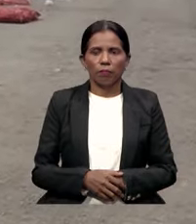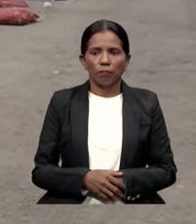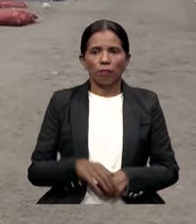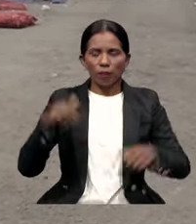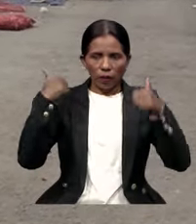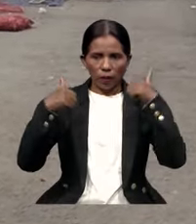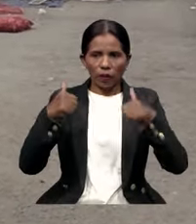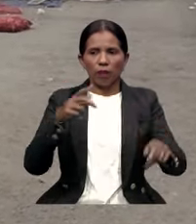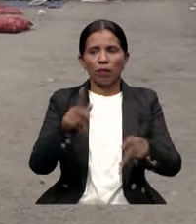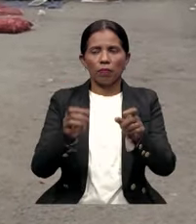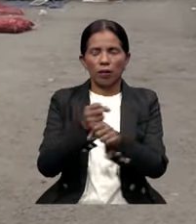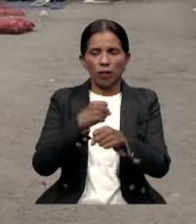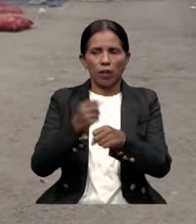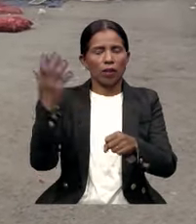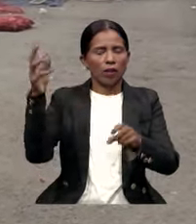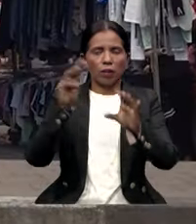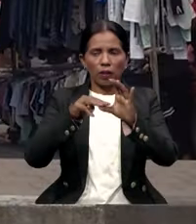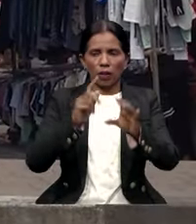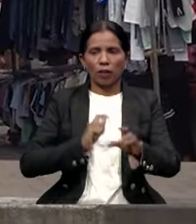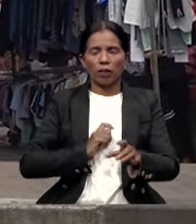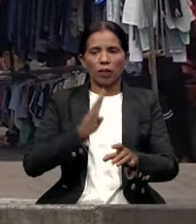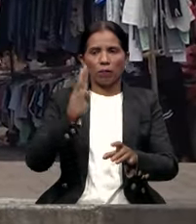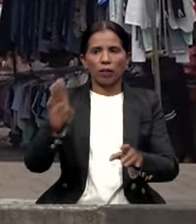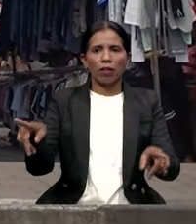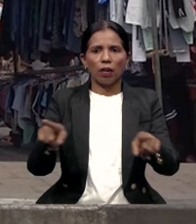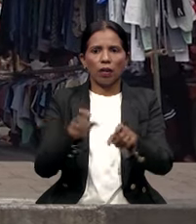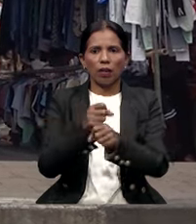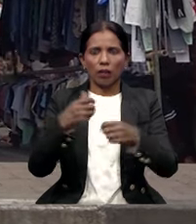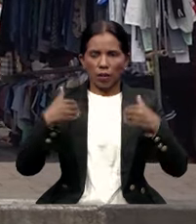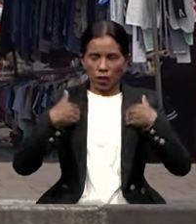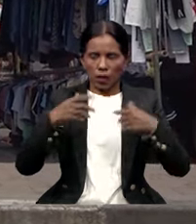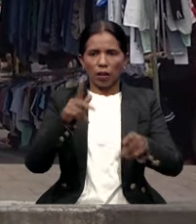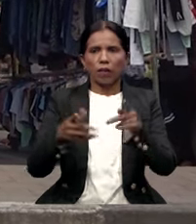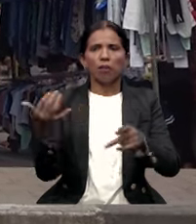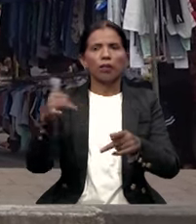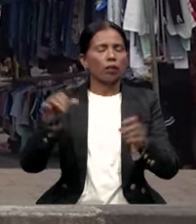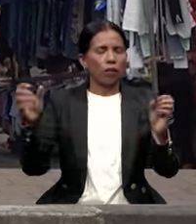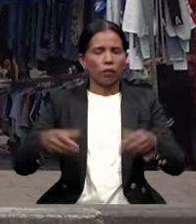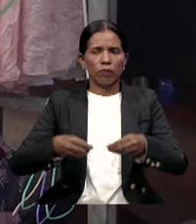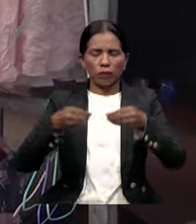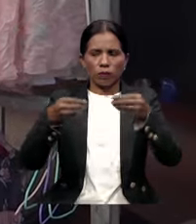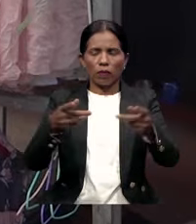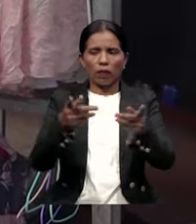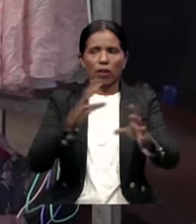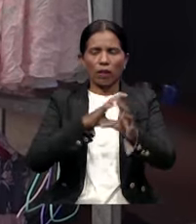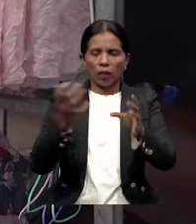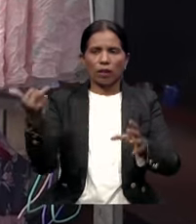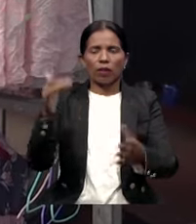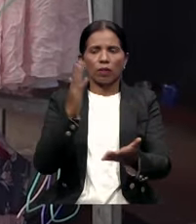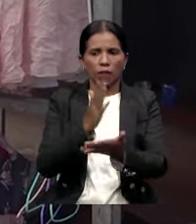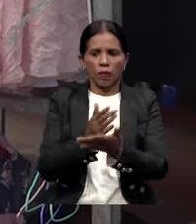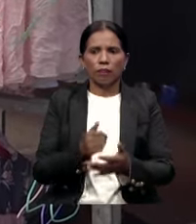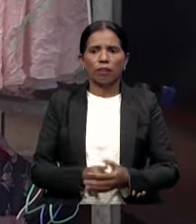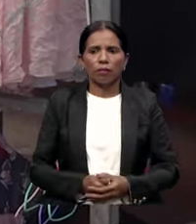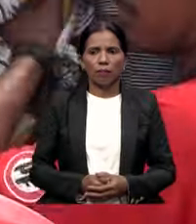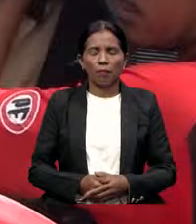Actividad de negociantes al lado y el mercado taibesi, ¿no? Hemos un grafamento, tama negociantes sira la fue espacio para transporte sira a tu para.